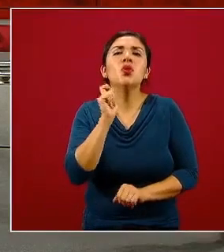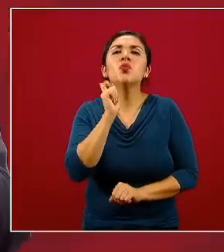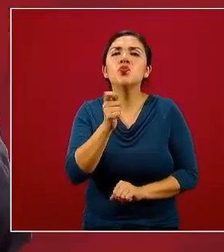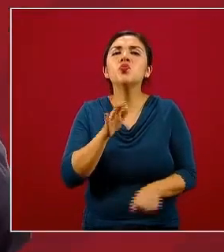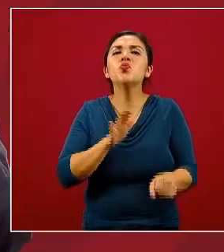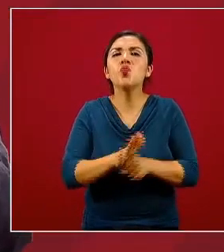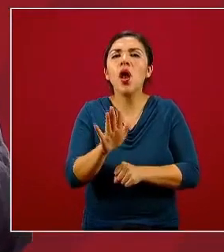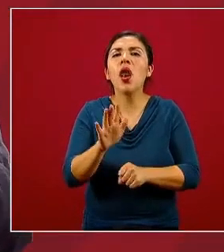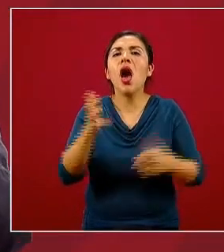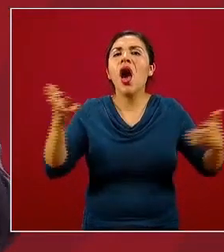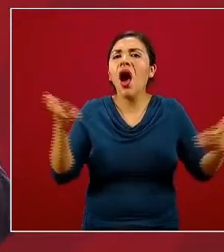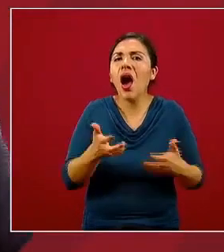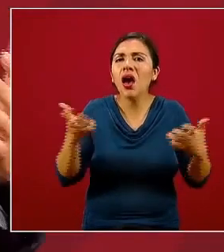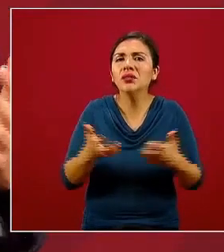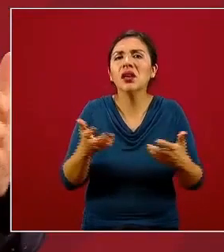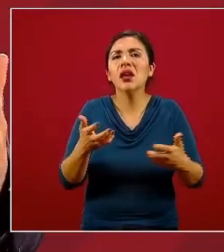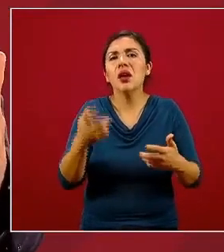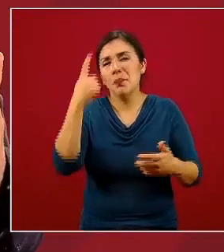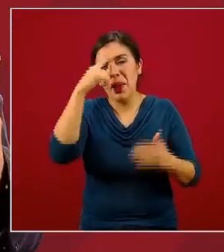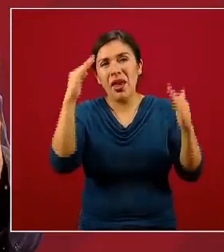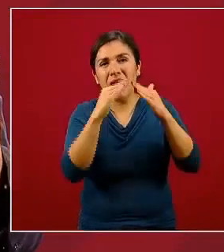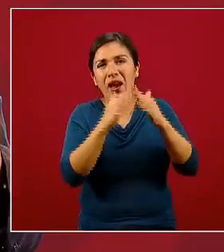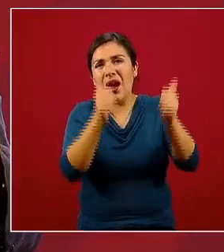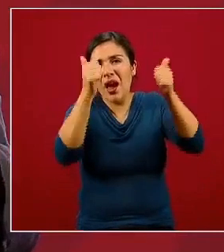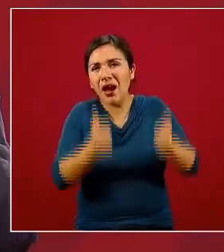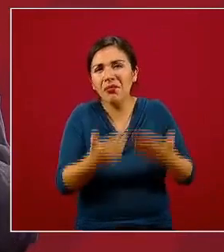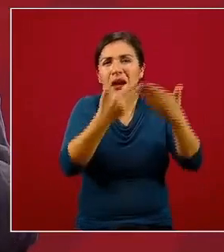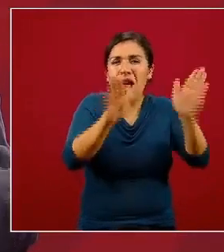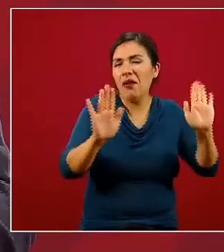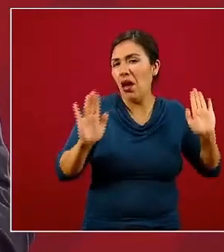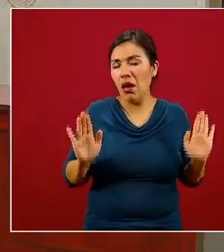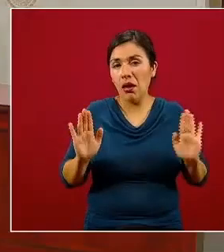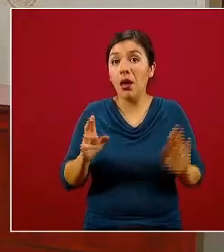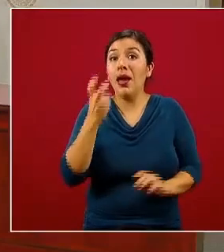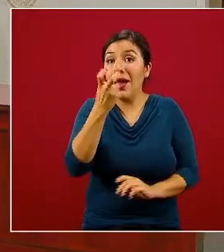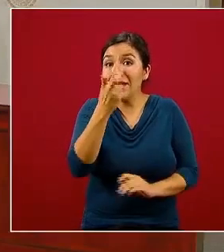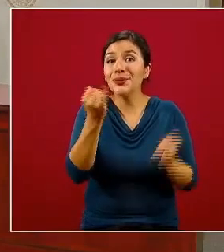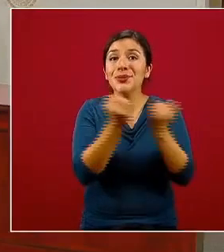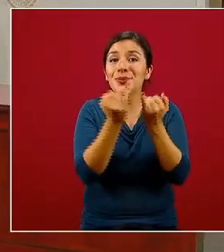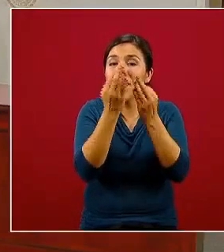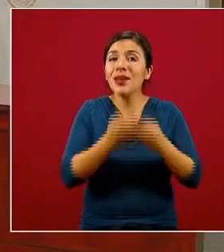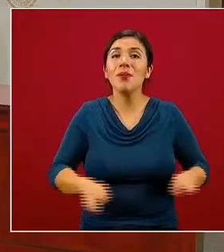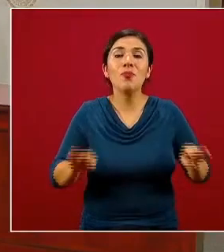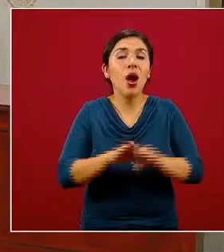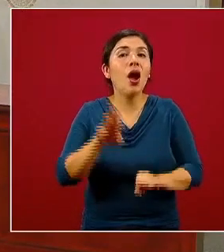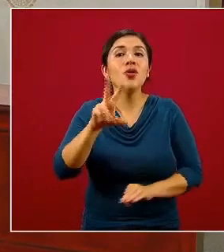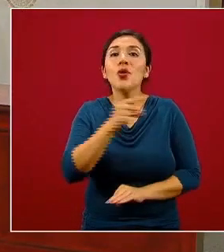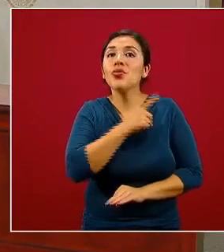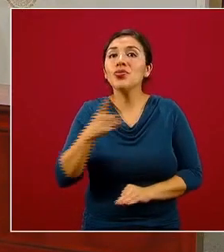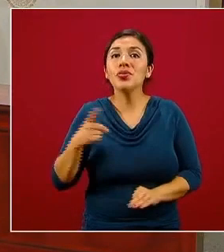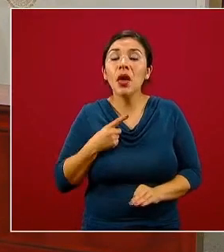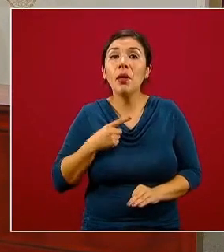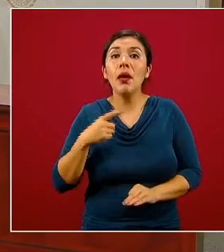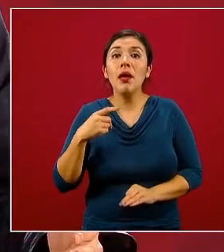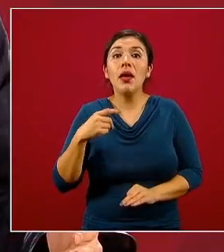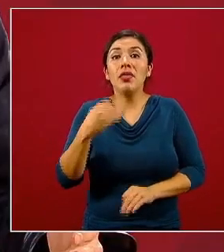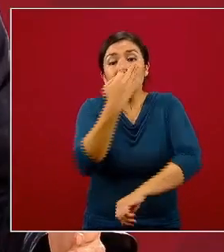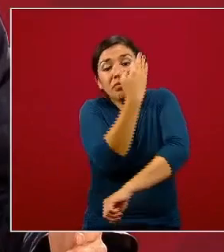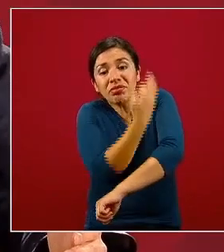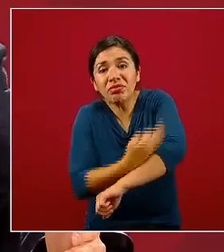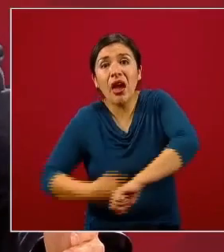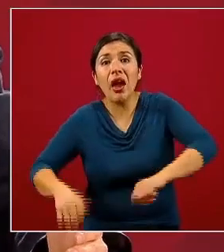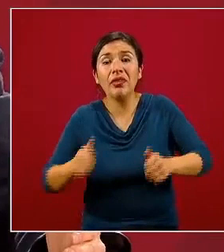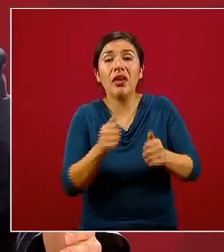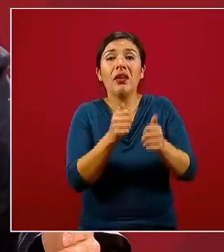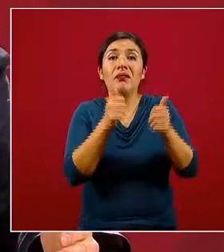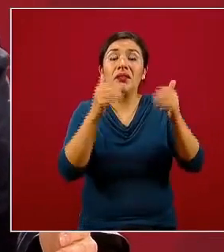punto de las acciones de desconfinamiento. También por eso es importante no hacer el desconfinamiento demasiado tarde,